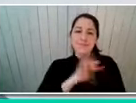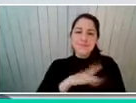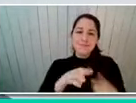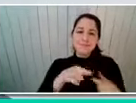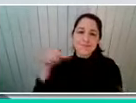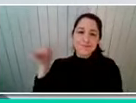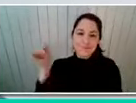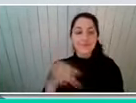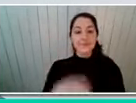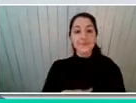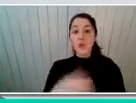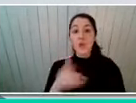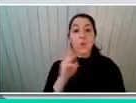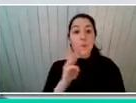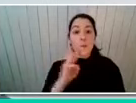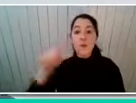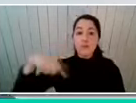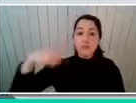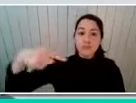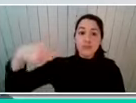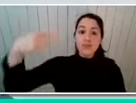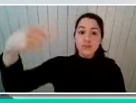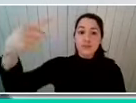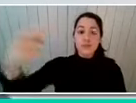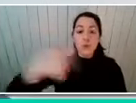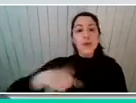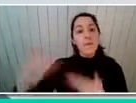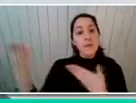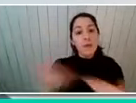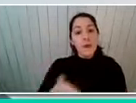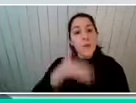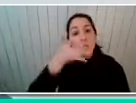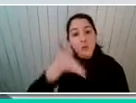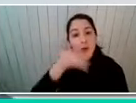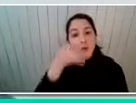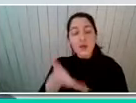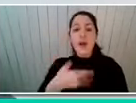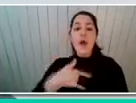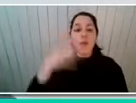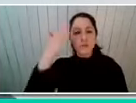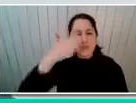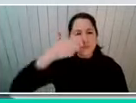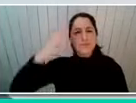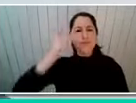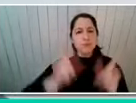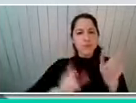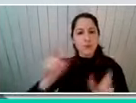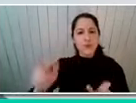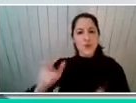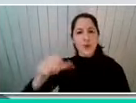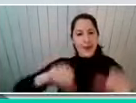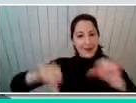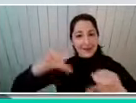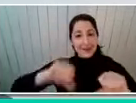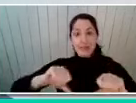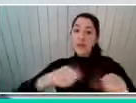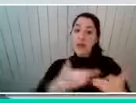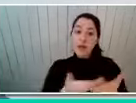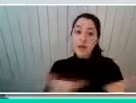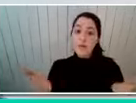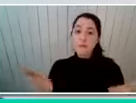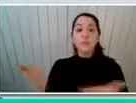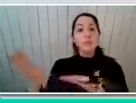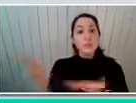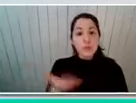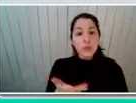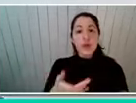con destacadas personas de ciencia. Invitamos a que escriban y hagan preguntas en los comentarios de Facebook y sigan nuestra